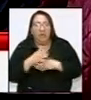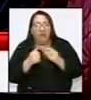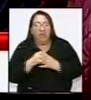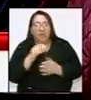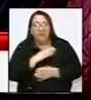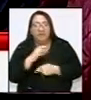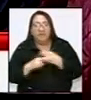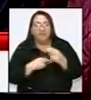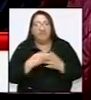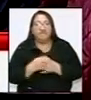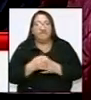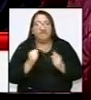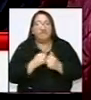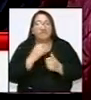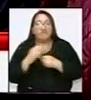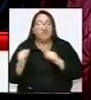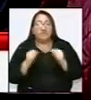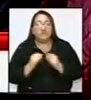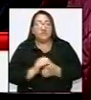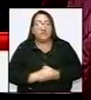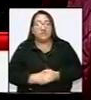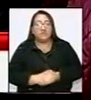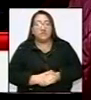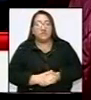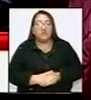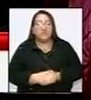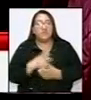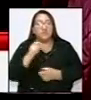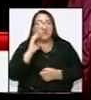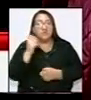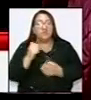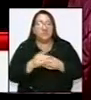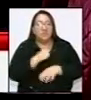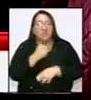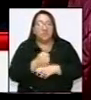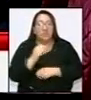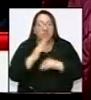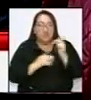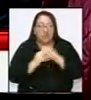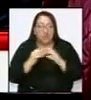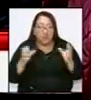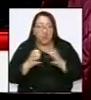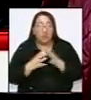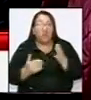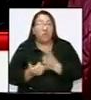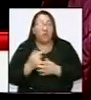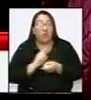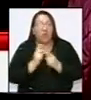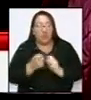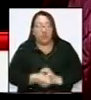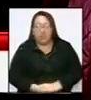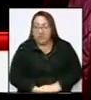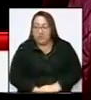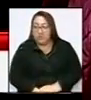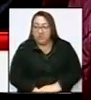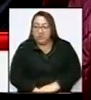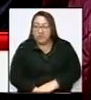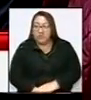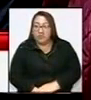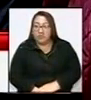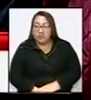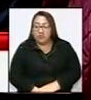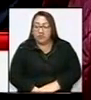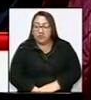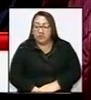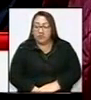gobierno nacional frente a desastres, y que además dispone la creación de la autoridad para la reconstrucción con cambios. Aún